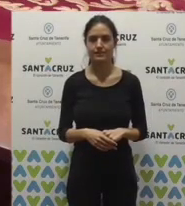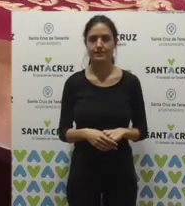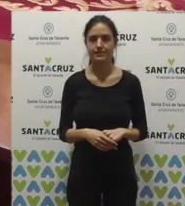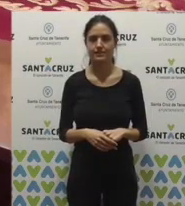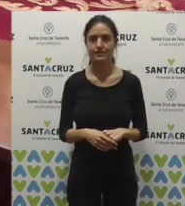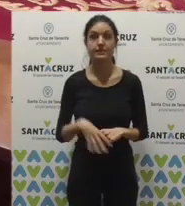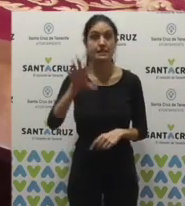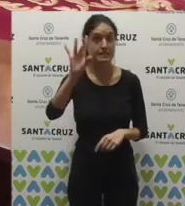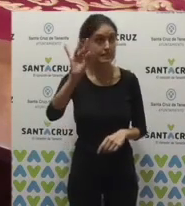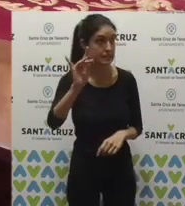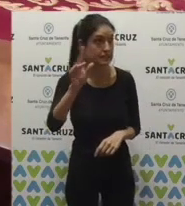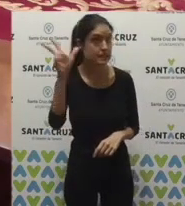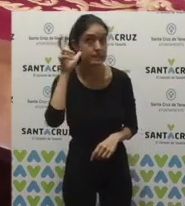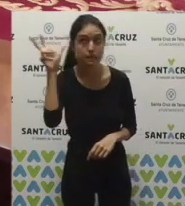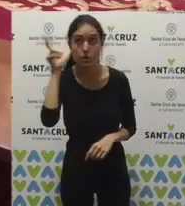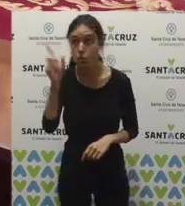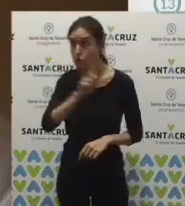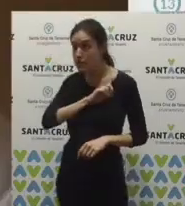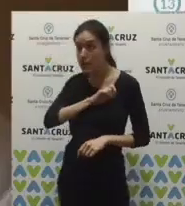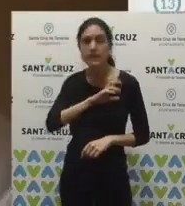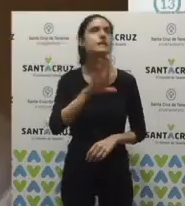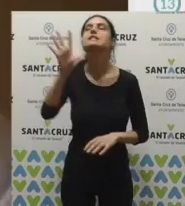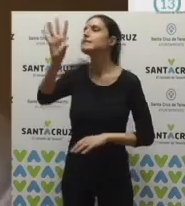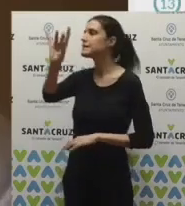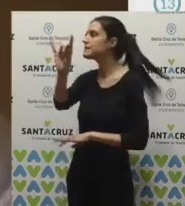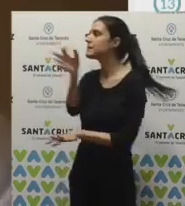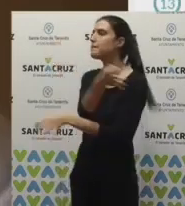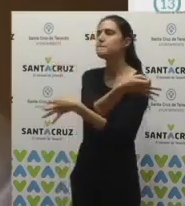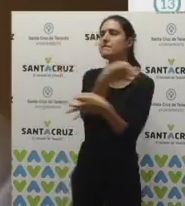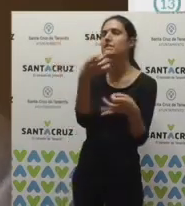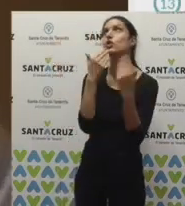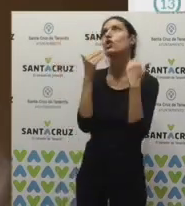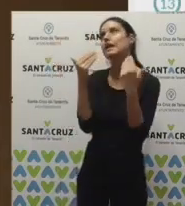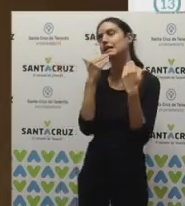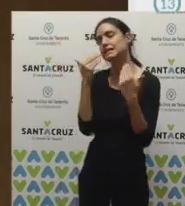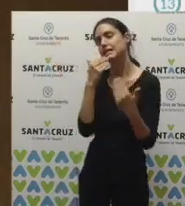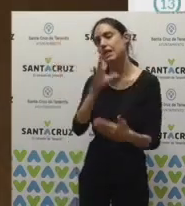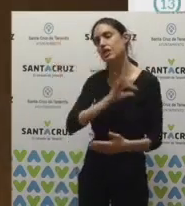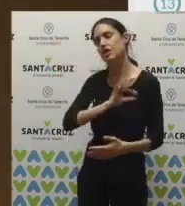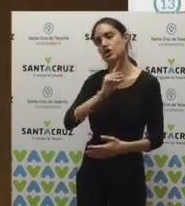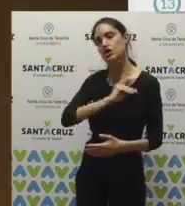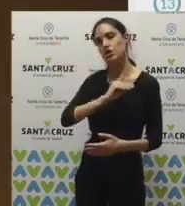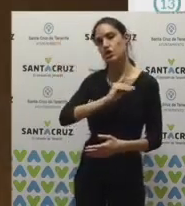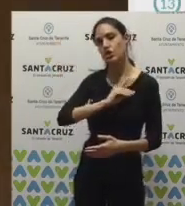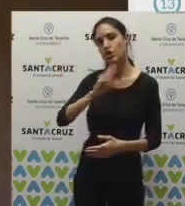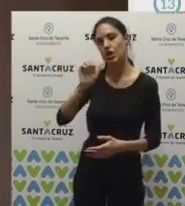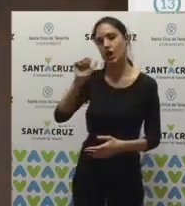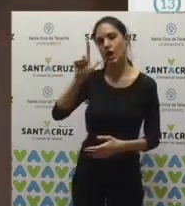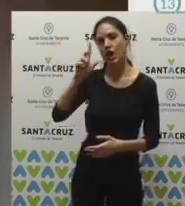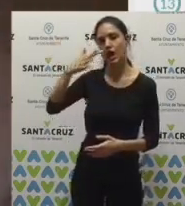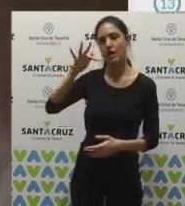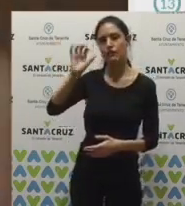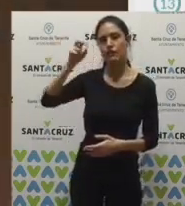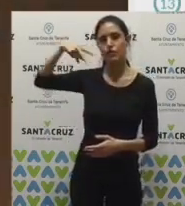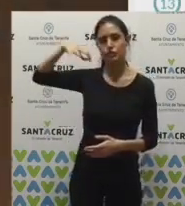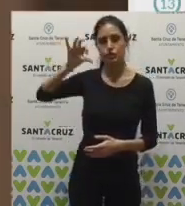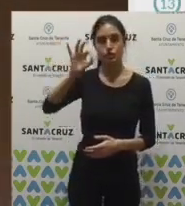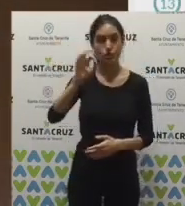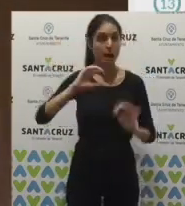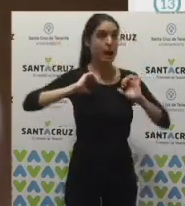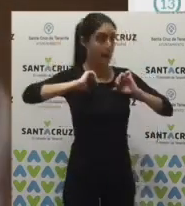si se me oye se me oye sí perfectamente es muchas gracias alfonso xi arrancó entonces